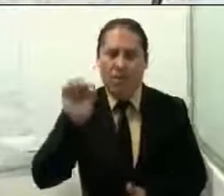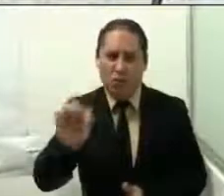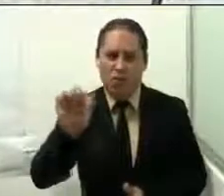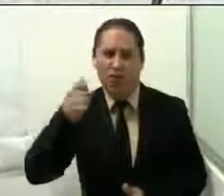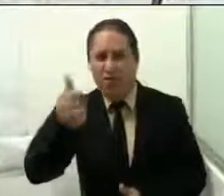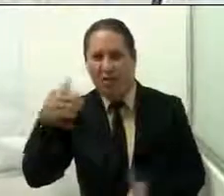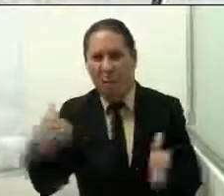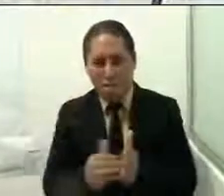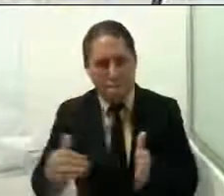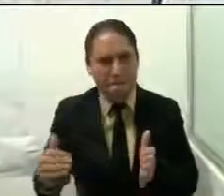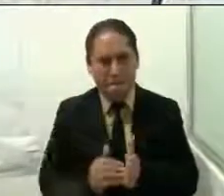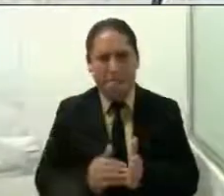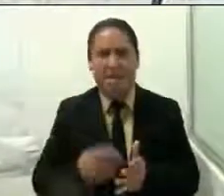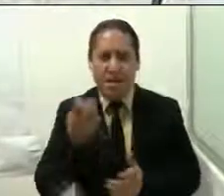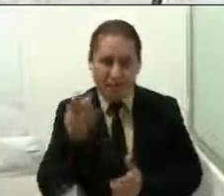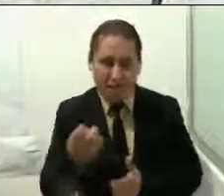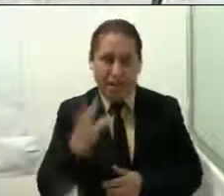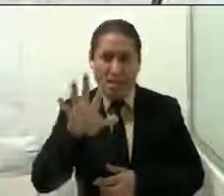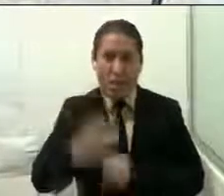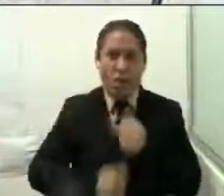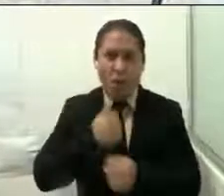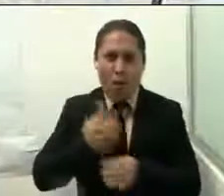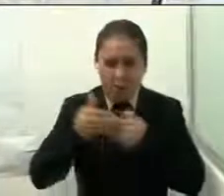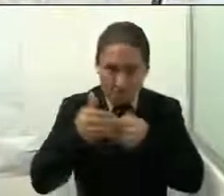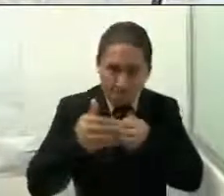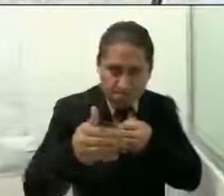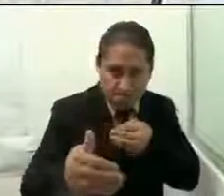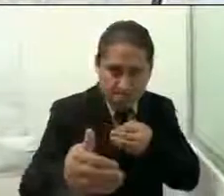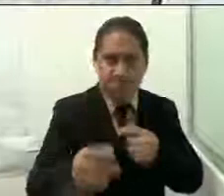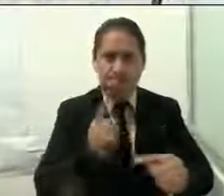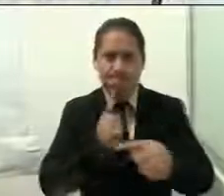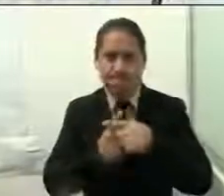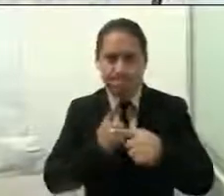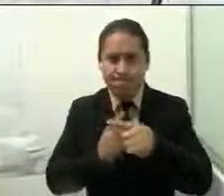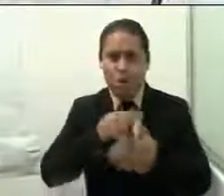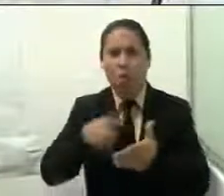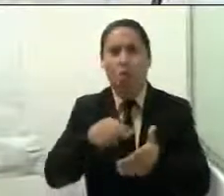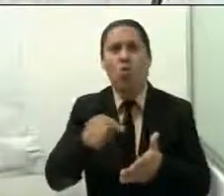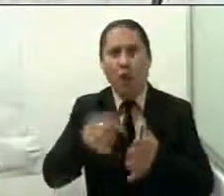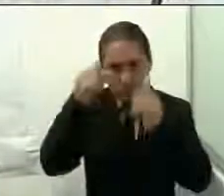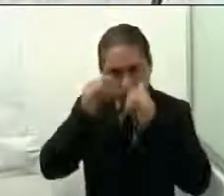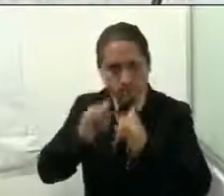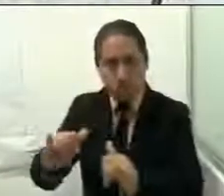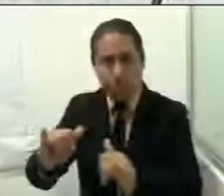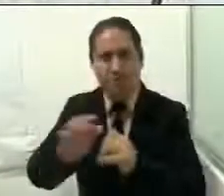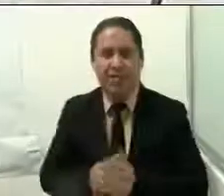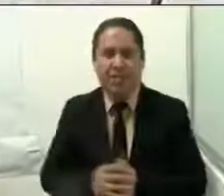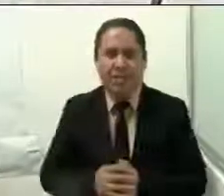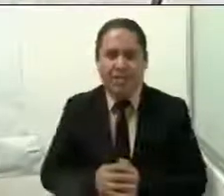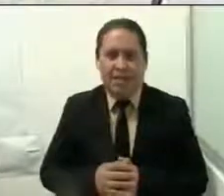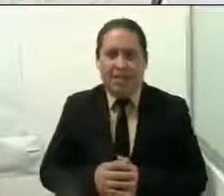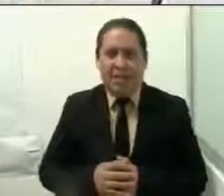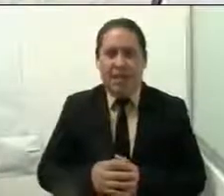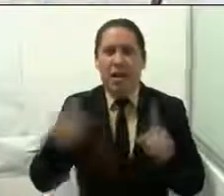de pesos en los 5 años a favor de las regiones ganaderas mediante la